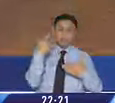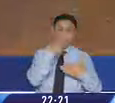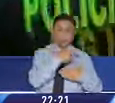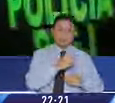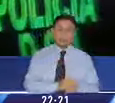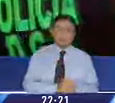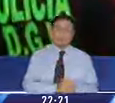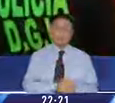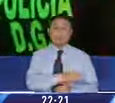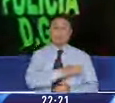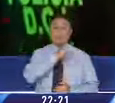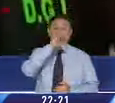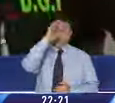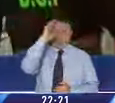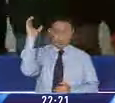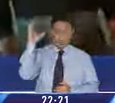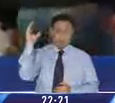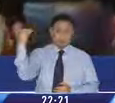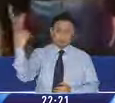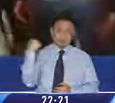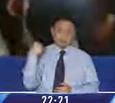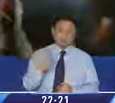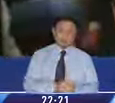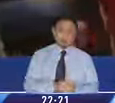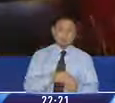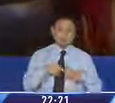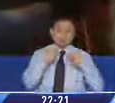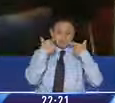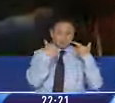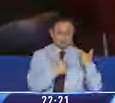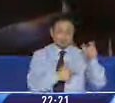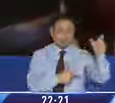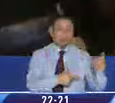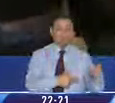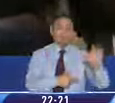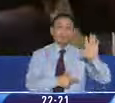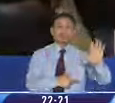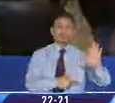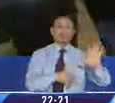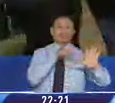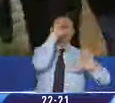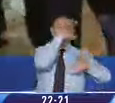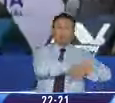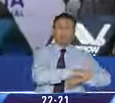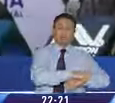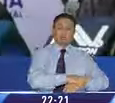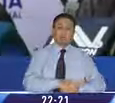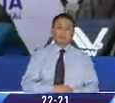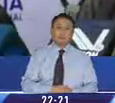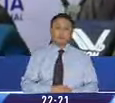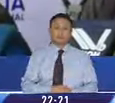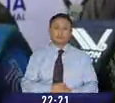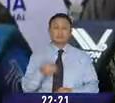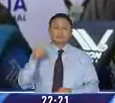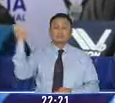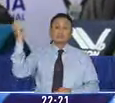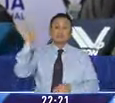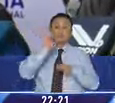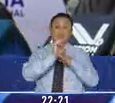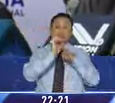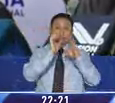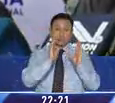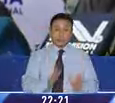alerta la dio la policía colombiana. El seguimiento se hizo y se logró la detención de 5 individuos extranjeros. Tanto en territorio colombiano como